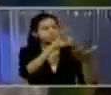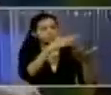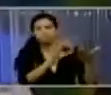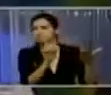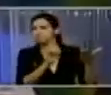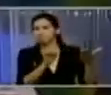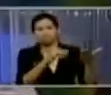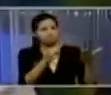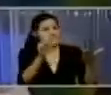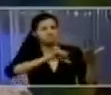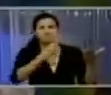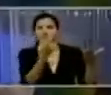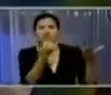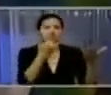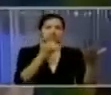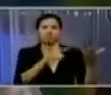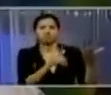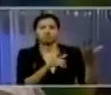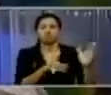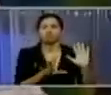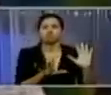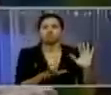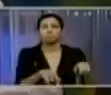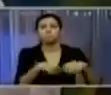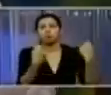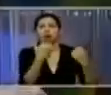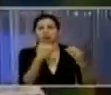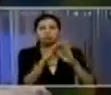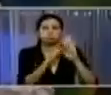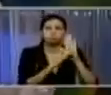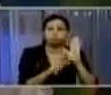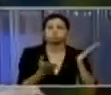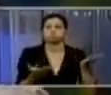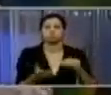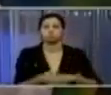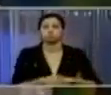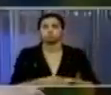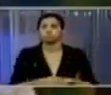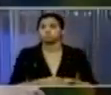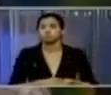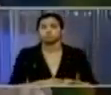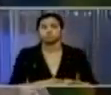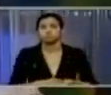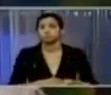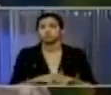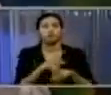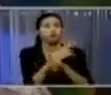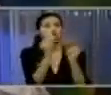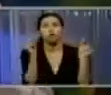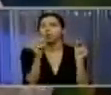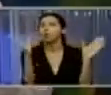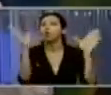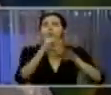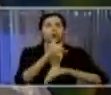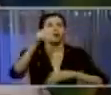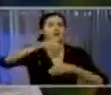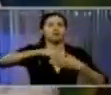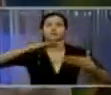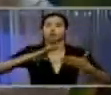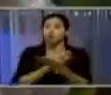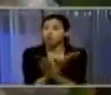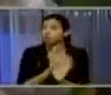y legales, y en esta oportunidad no va a ser convocado el referéndum con carácter